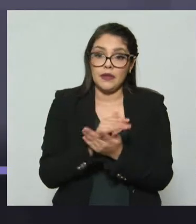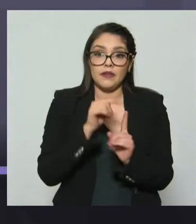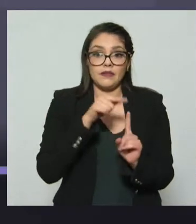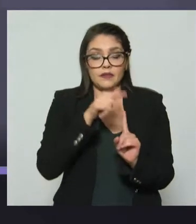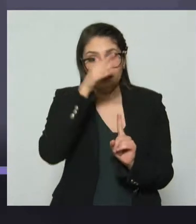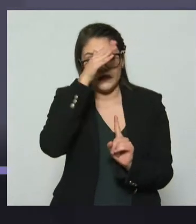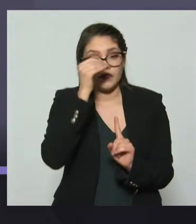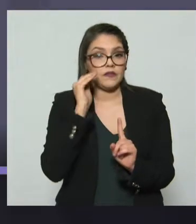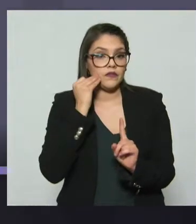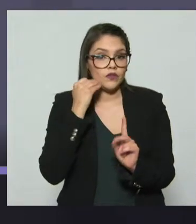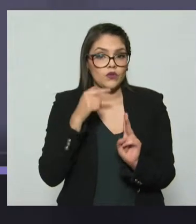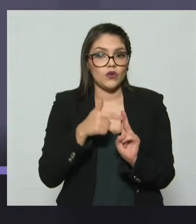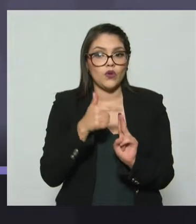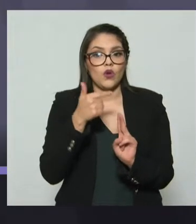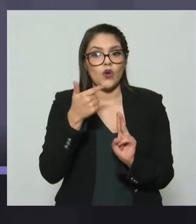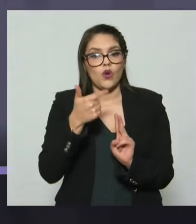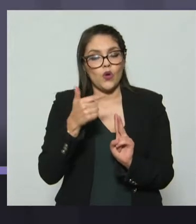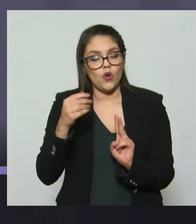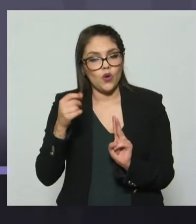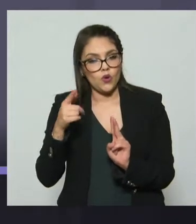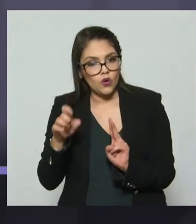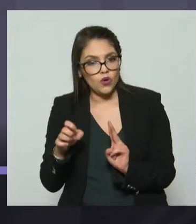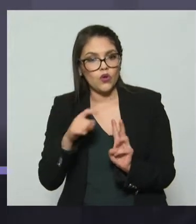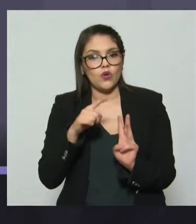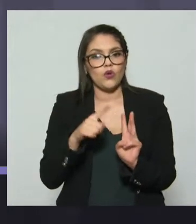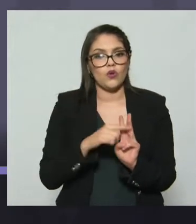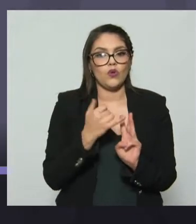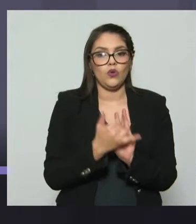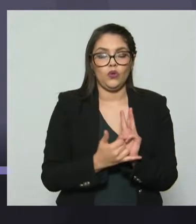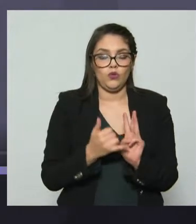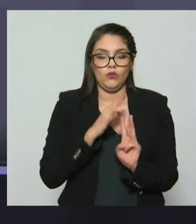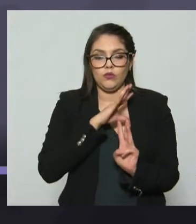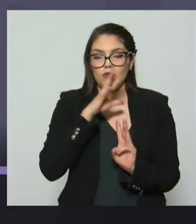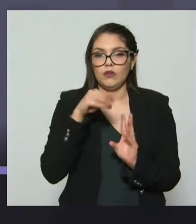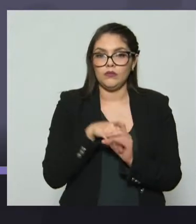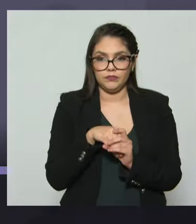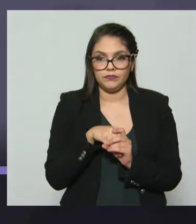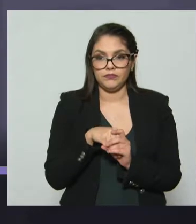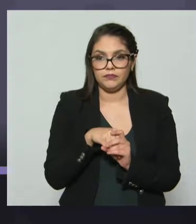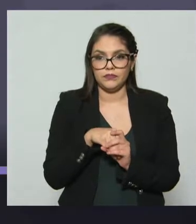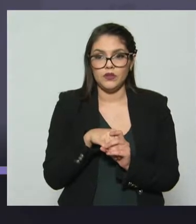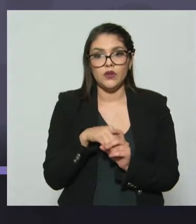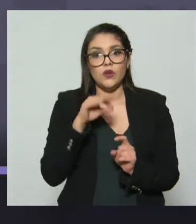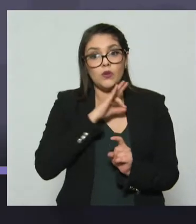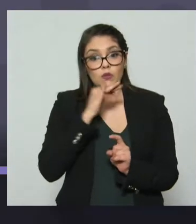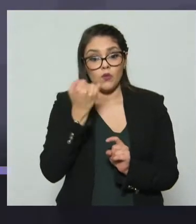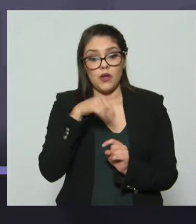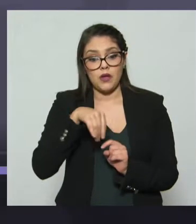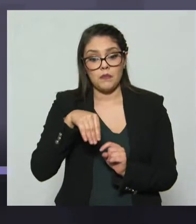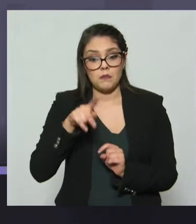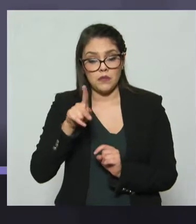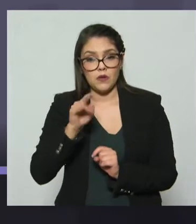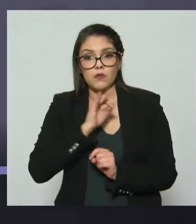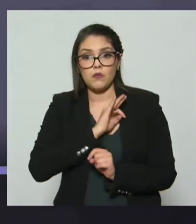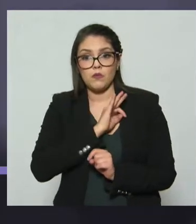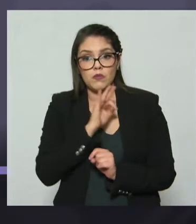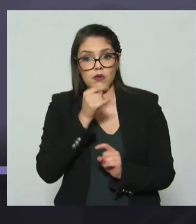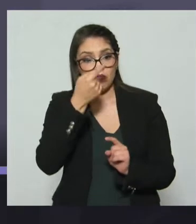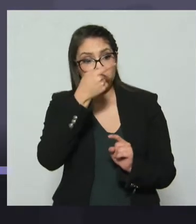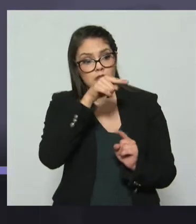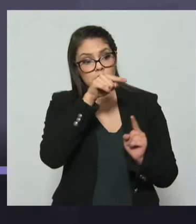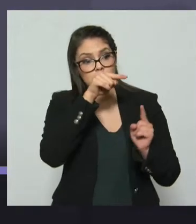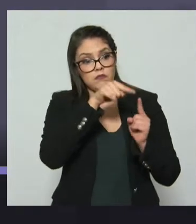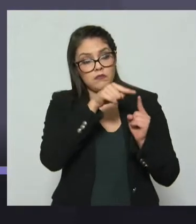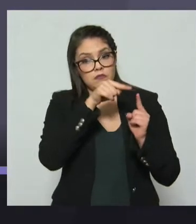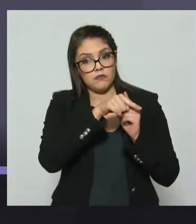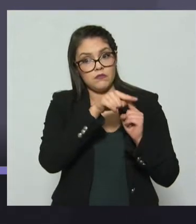con Google, con YouTube, con estas plataformas, para que también el Ministerio Público le puede mandatar a estas plataformas